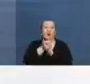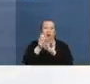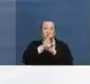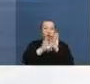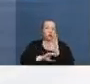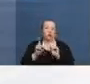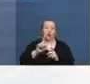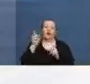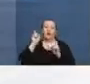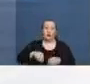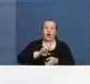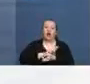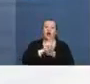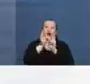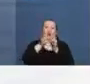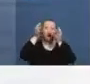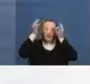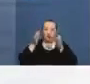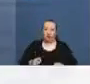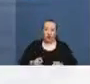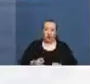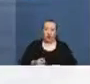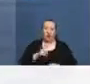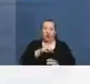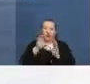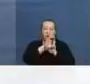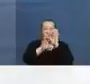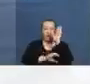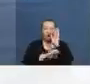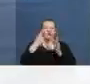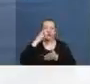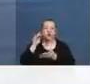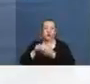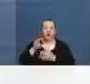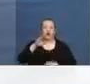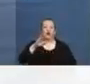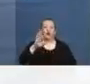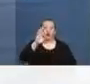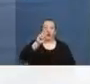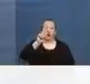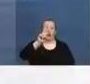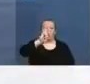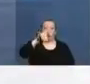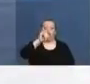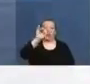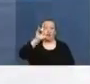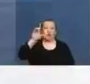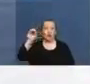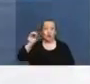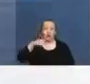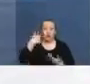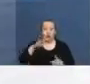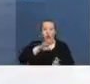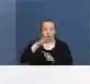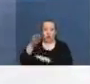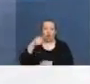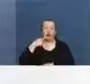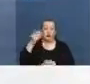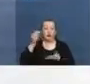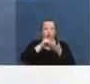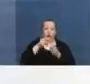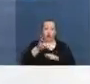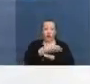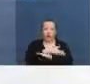constitución pero cómo cambia la corte contención apuesta por trujillo con se dedica tura fiscales jueces todo lo campo está en estos años con el